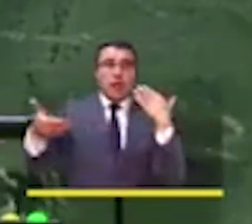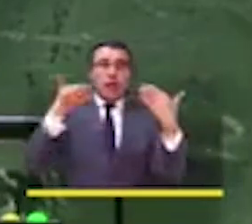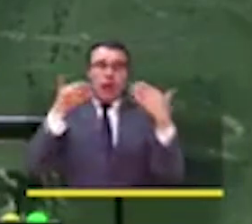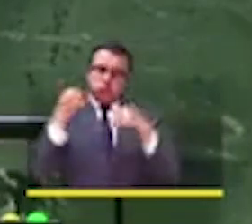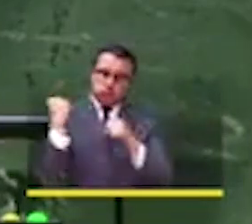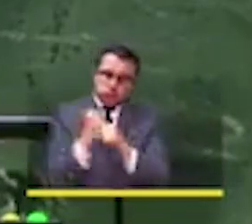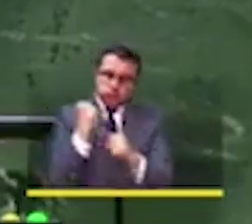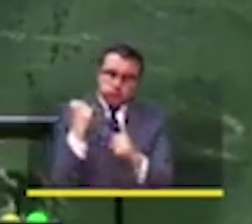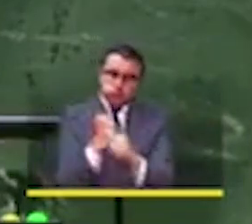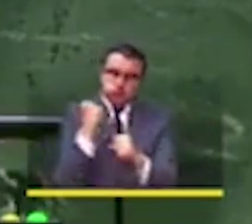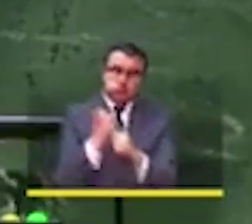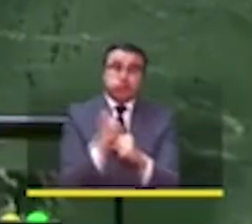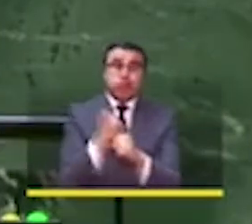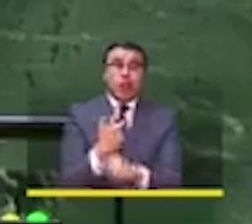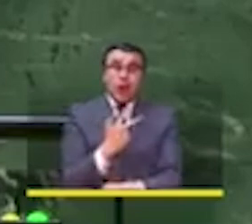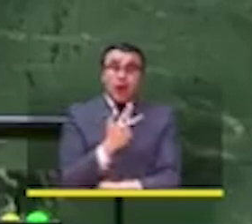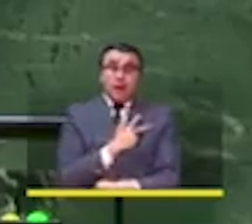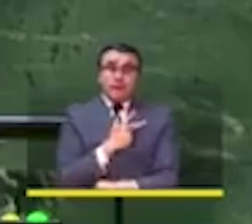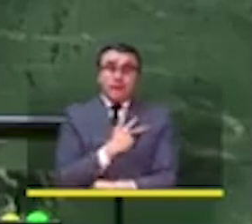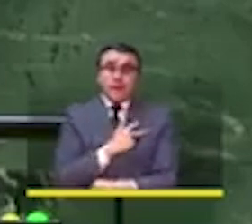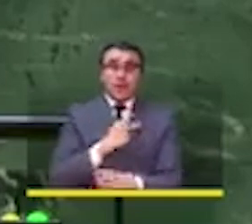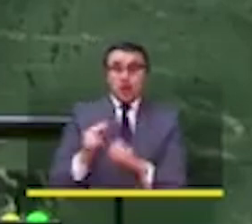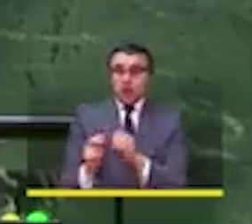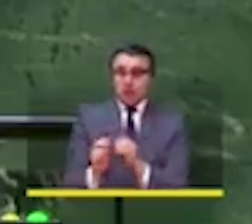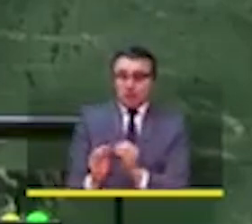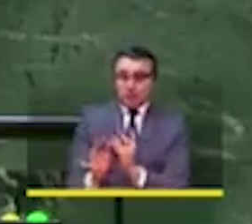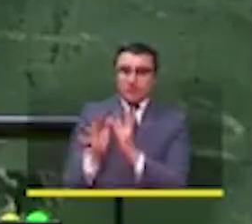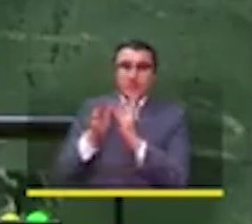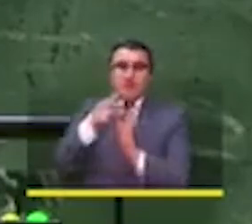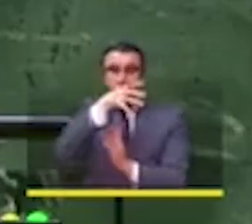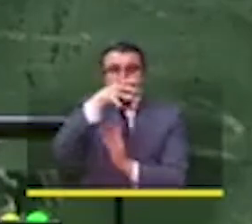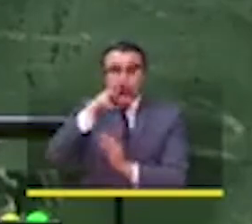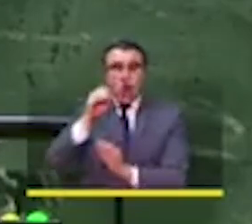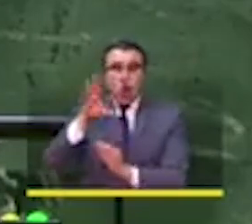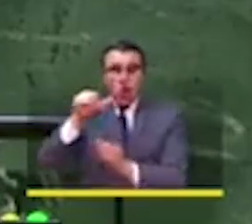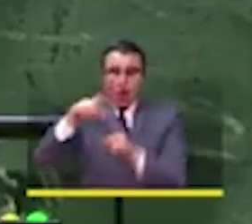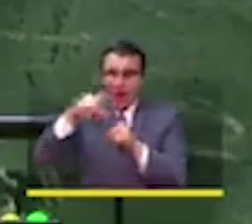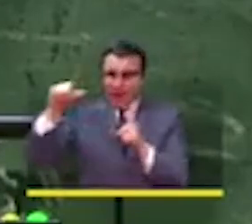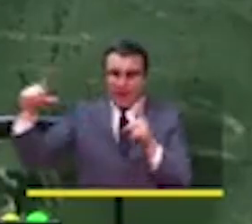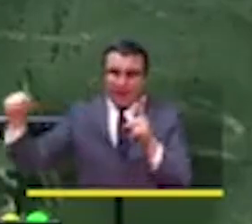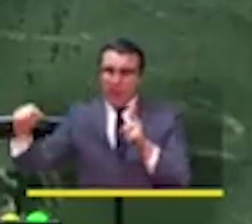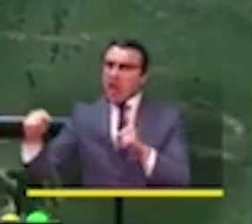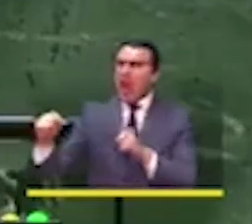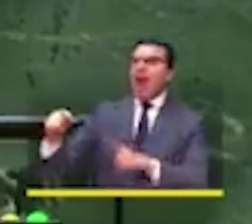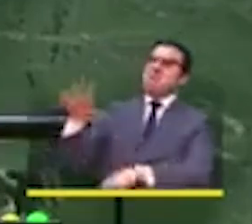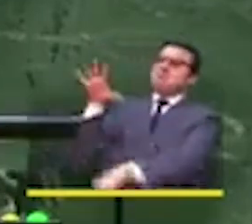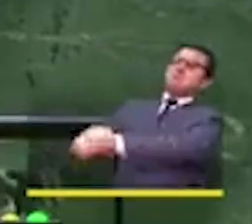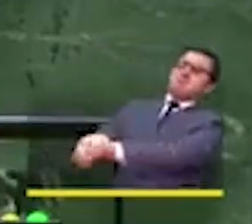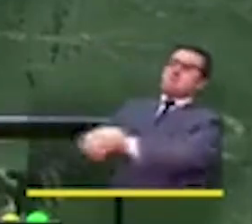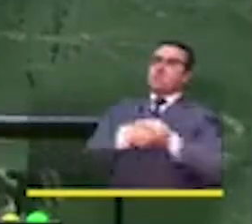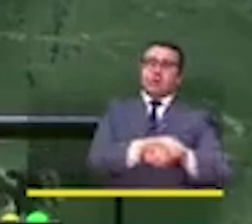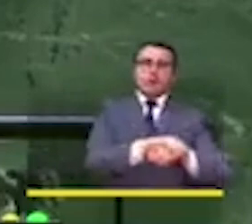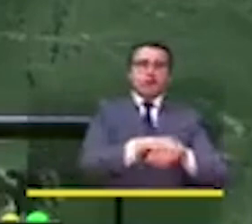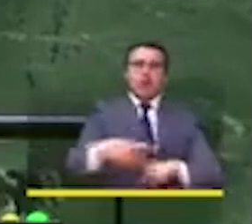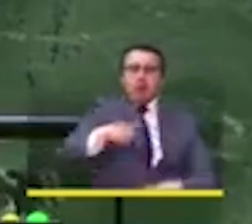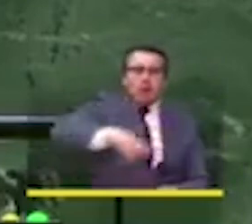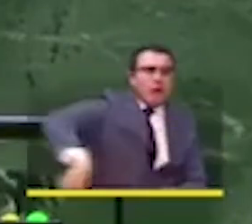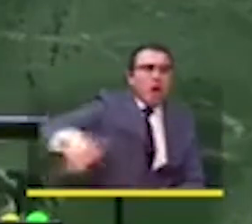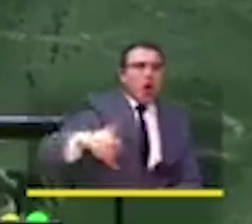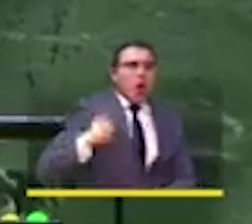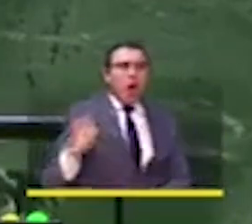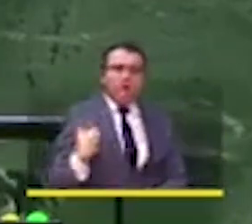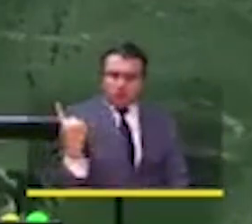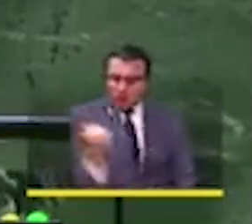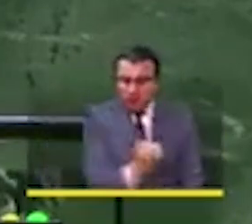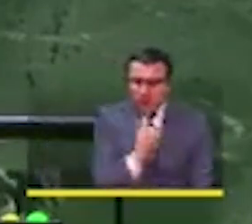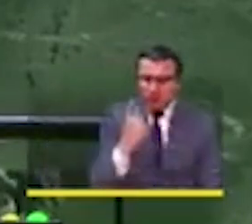cannabis y hoja de coca, en vez de enfrentar la soledad en que viven las juventudes de sus propios